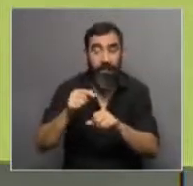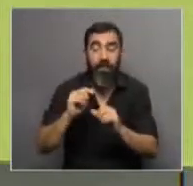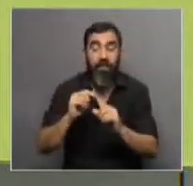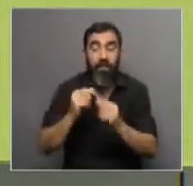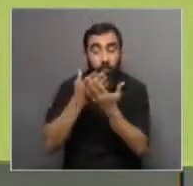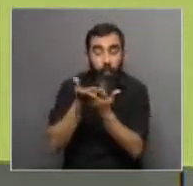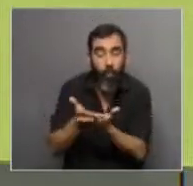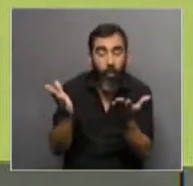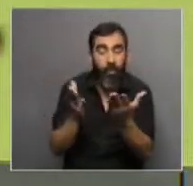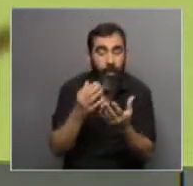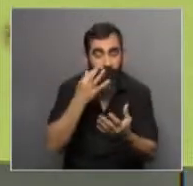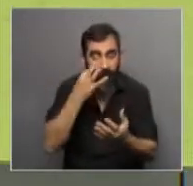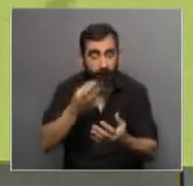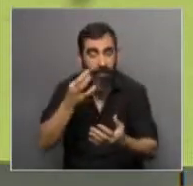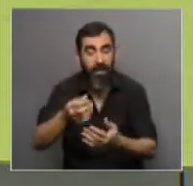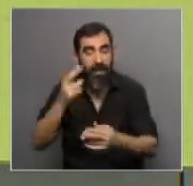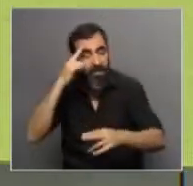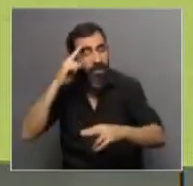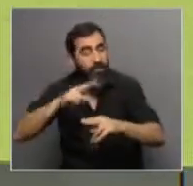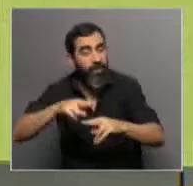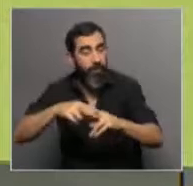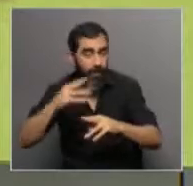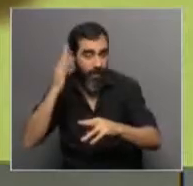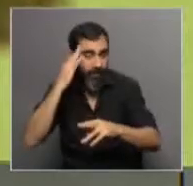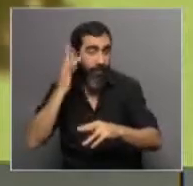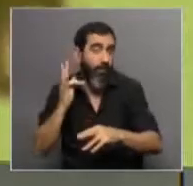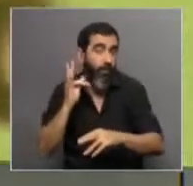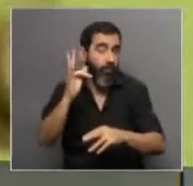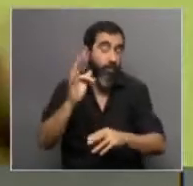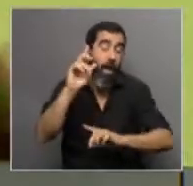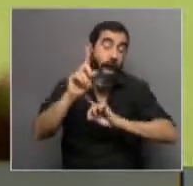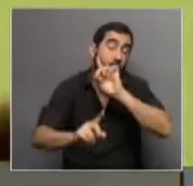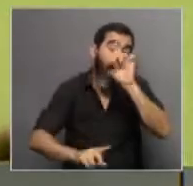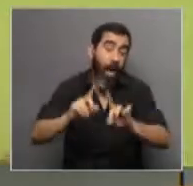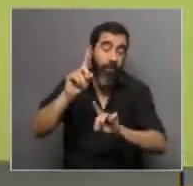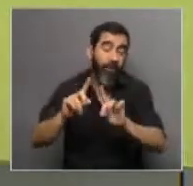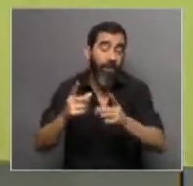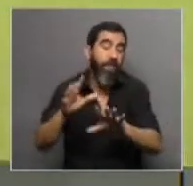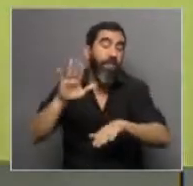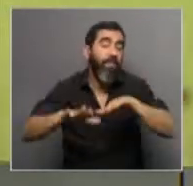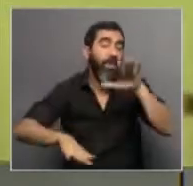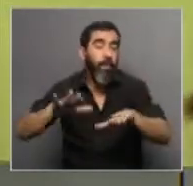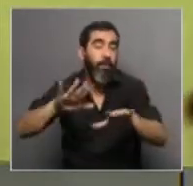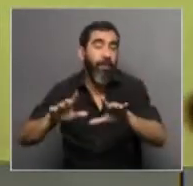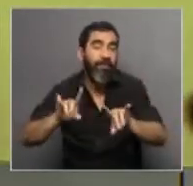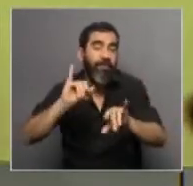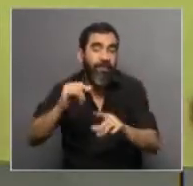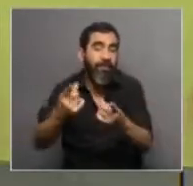determinan el pronóstico de esa enferma y a veces condicionan la necesidad